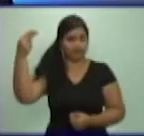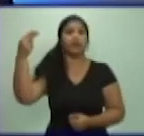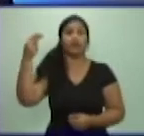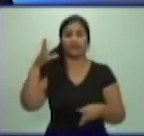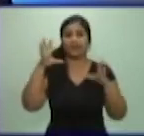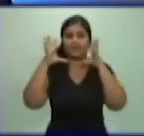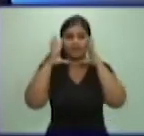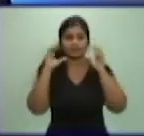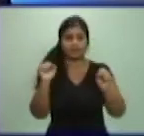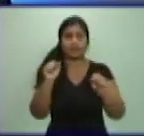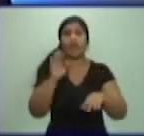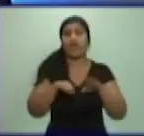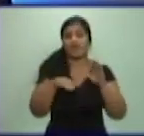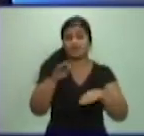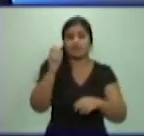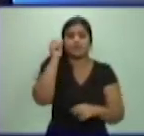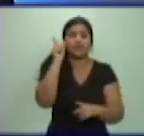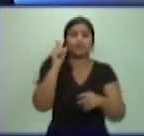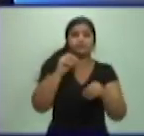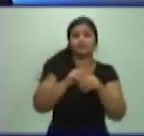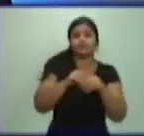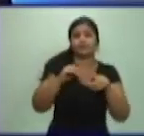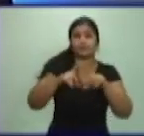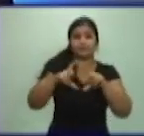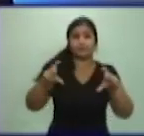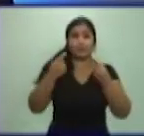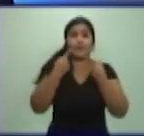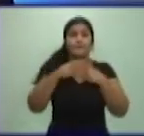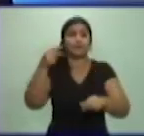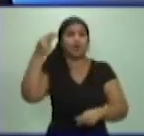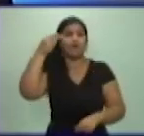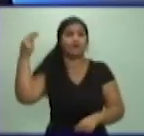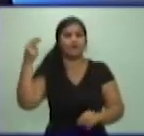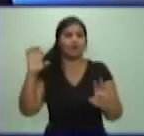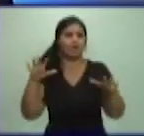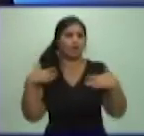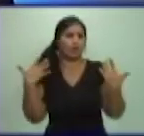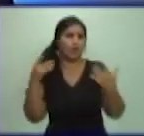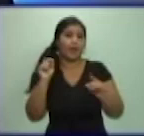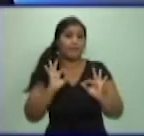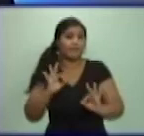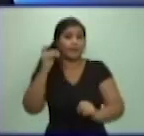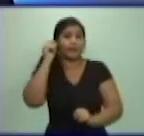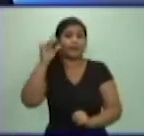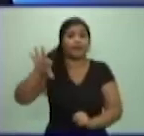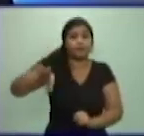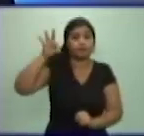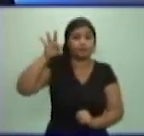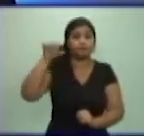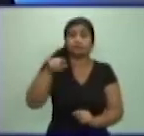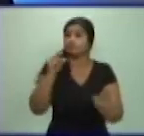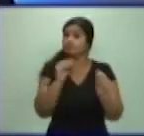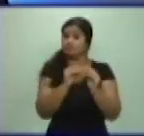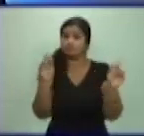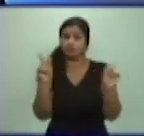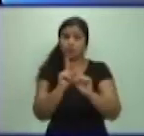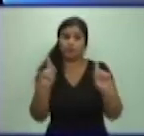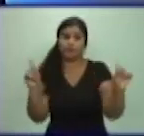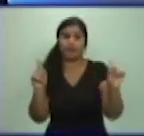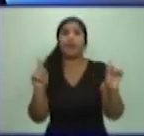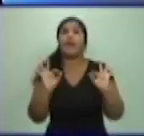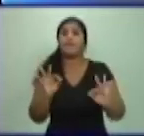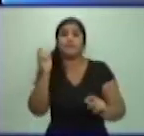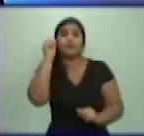la idea esté explícita en el texto, la habilidad no es extraerla, es resumirla, y usted tiene que ser tener la